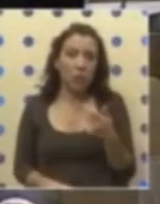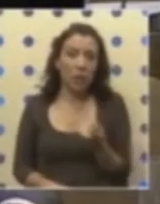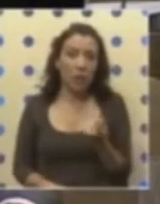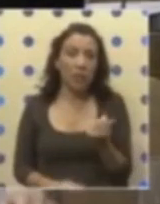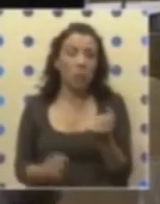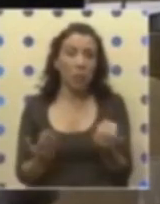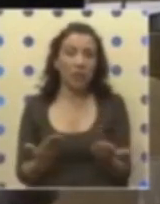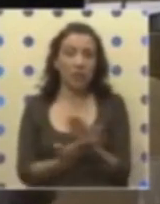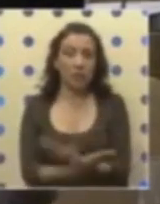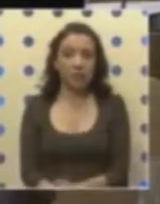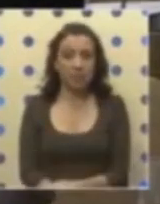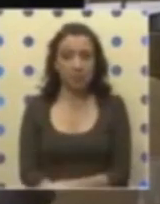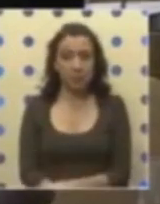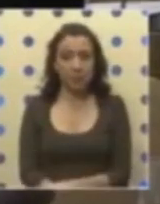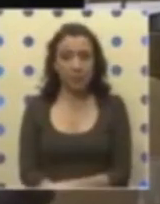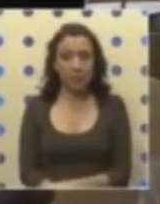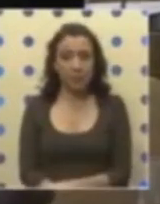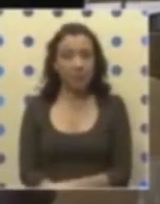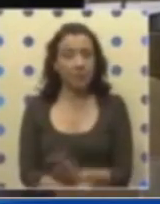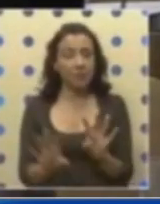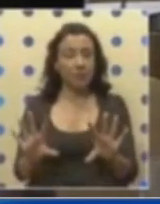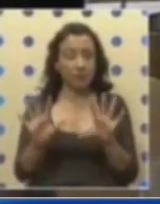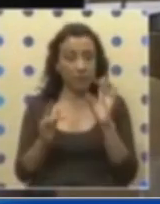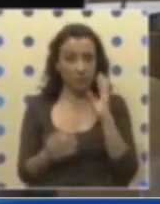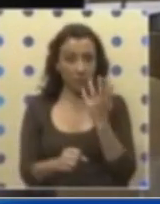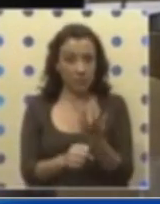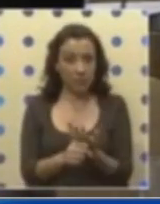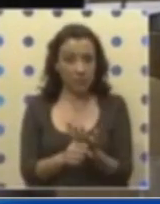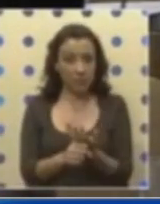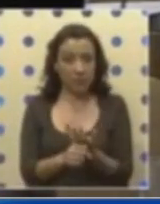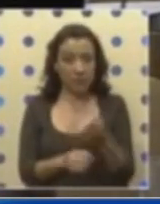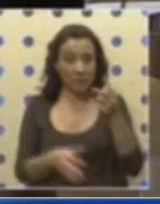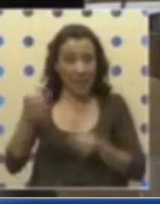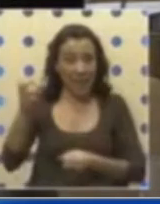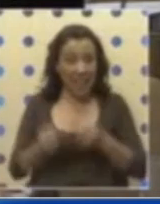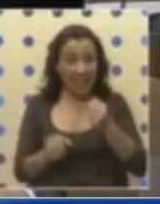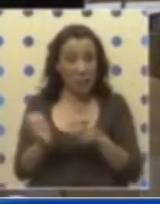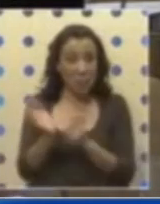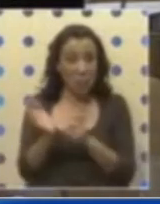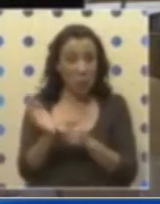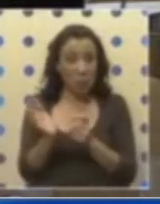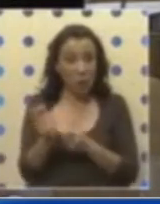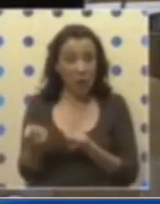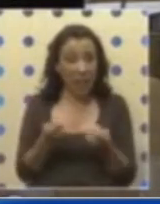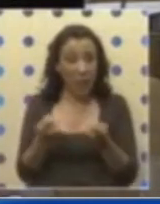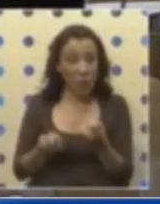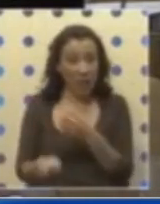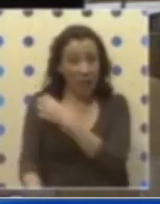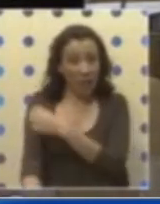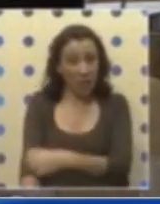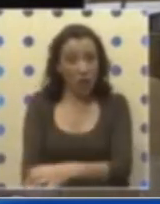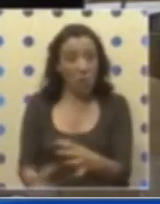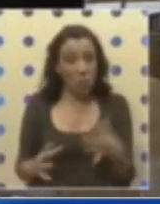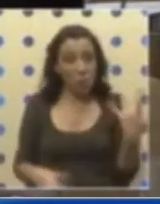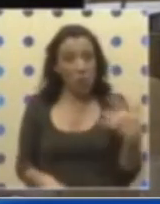se pueda trasladar. Quiero decir que el impacto que tiene la producción de leche en la economía regional es muy